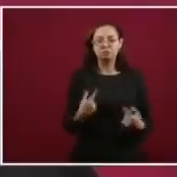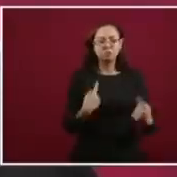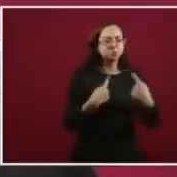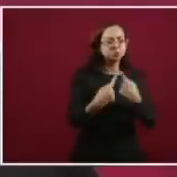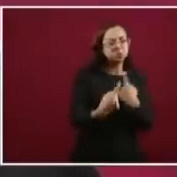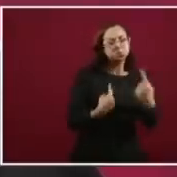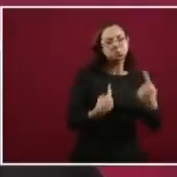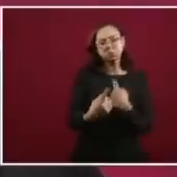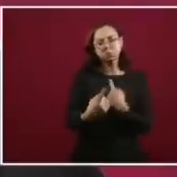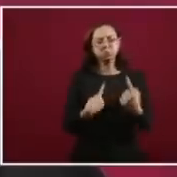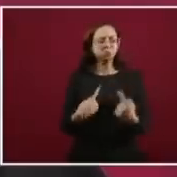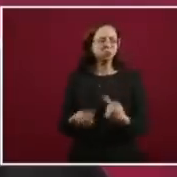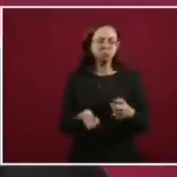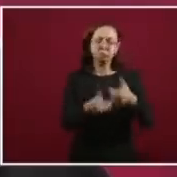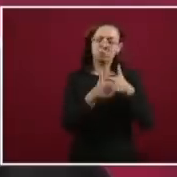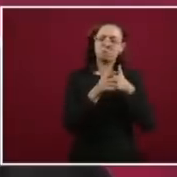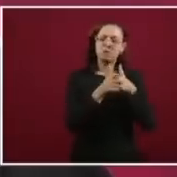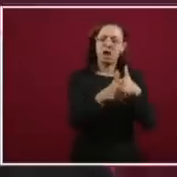diálogo